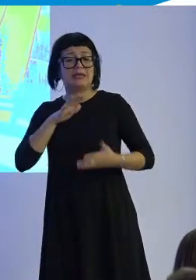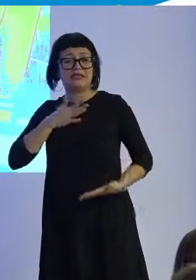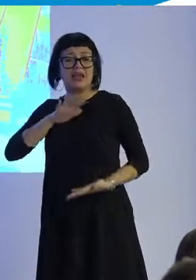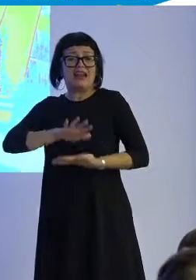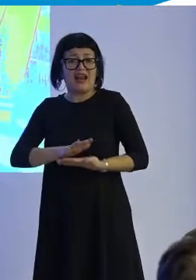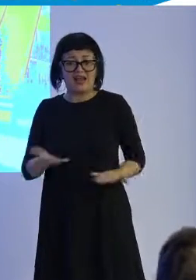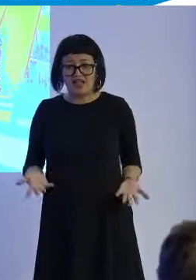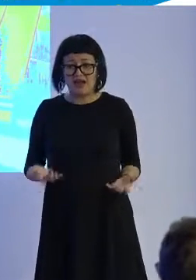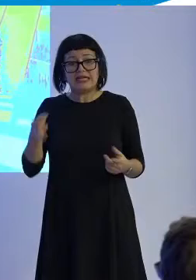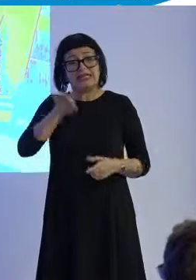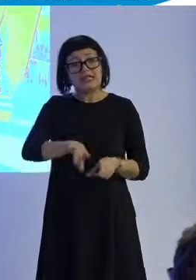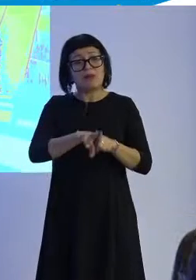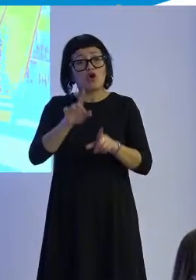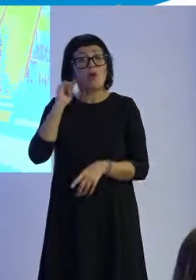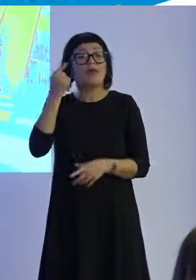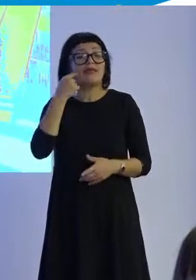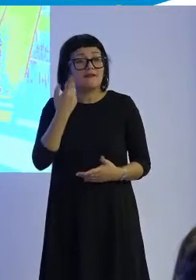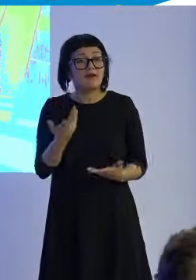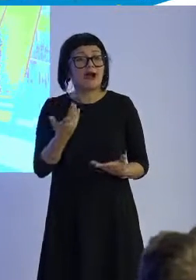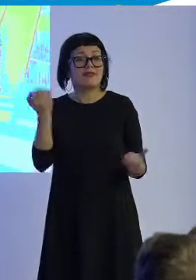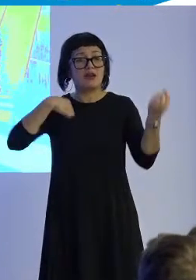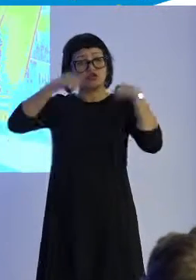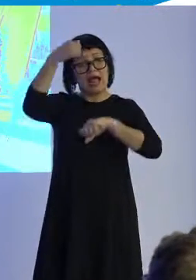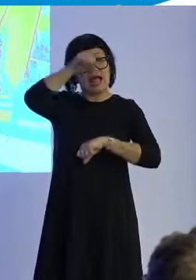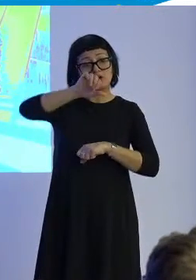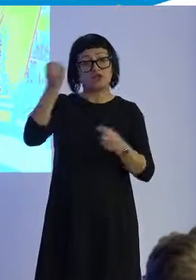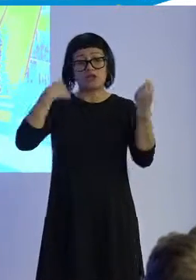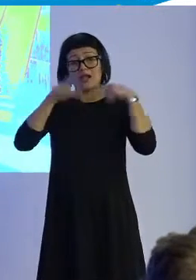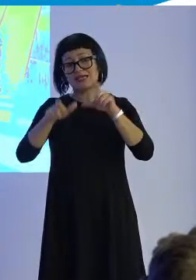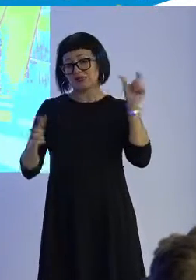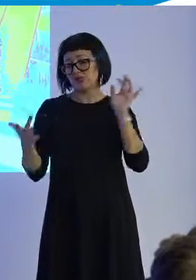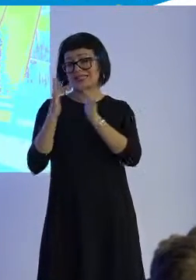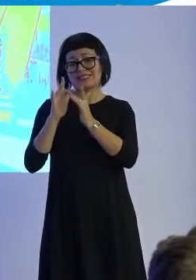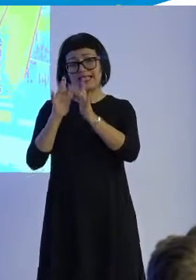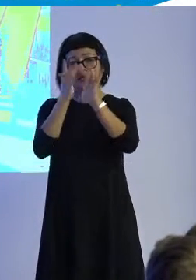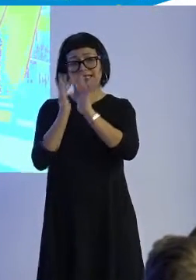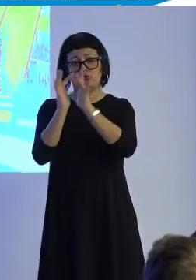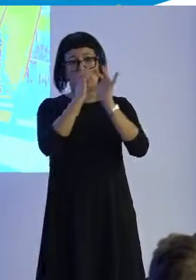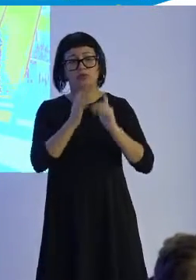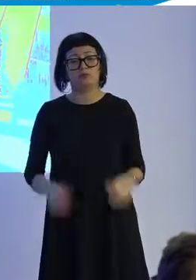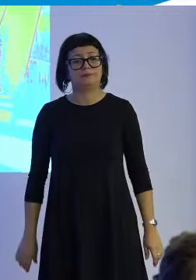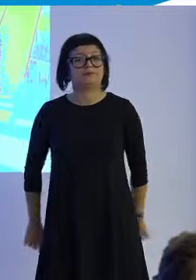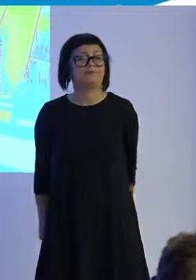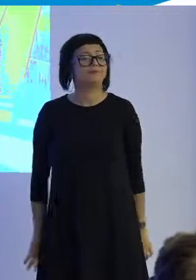los identificadores de los actores o de las personas que están interactuando.